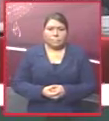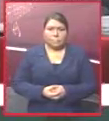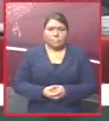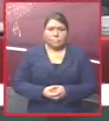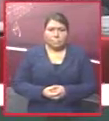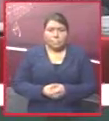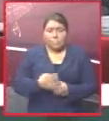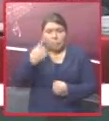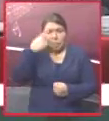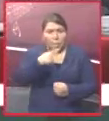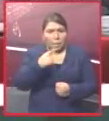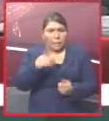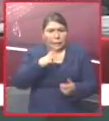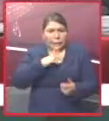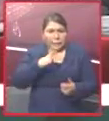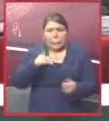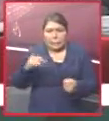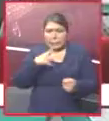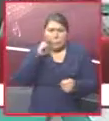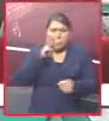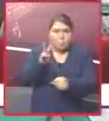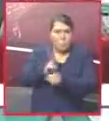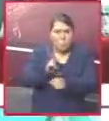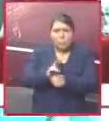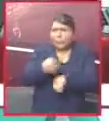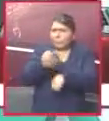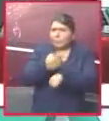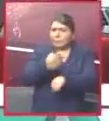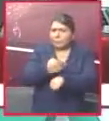comprado ahí. Intervenimos y sancionamos.